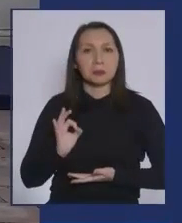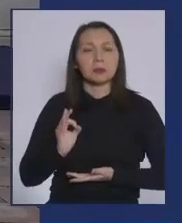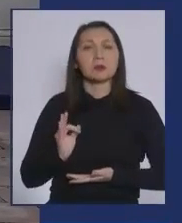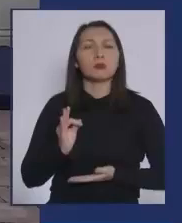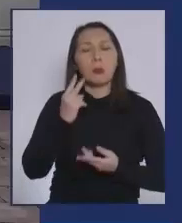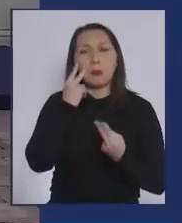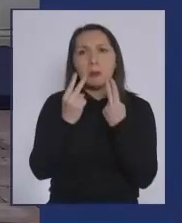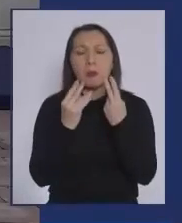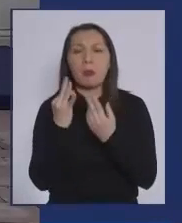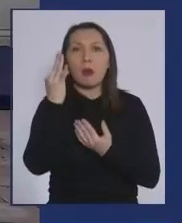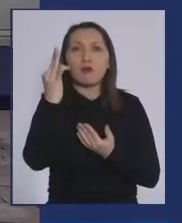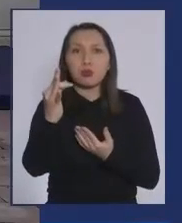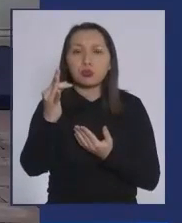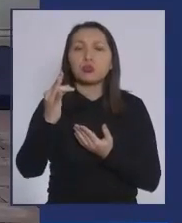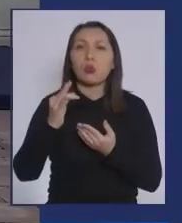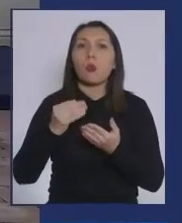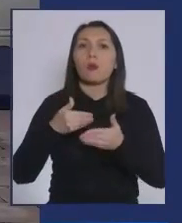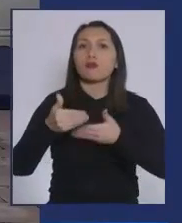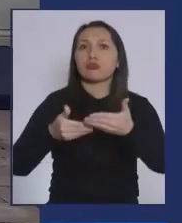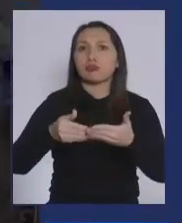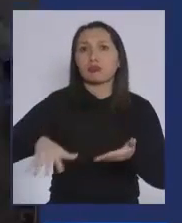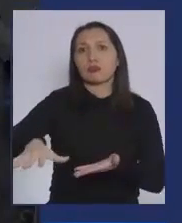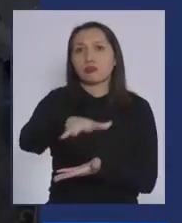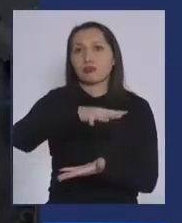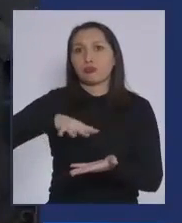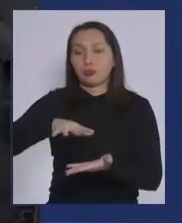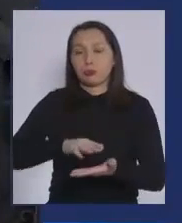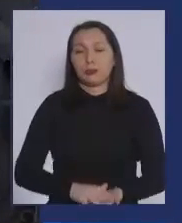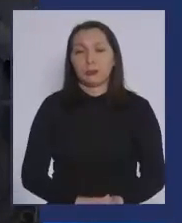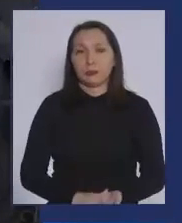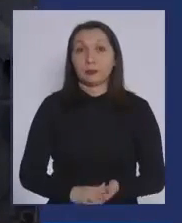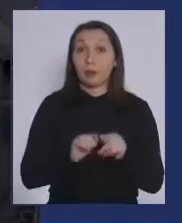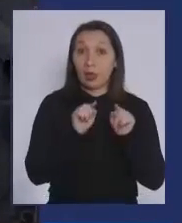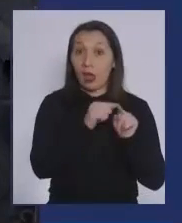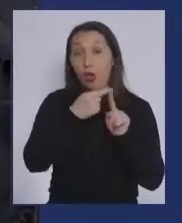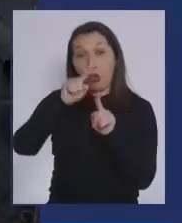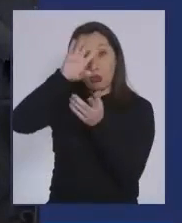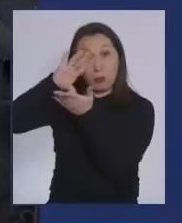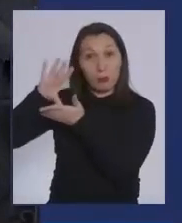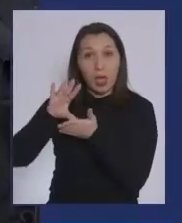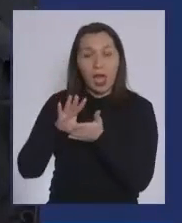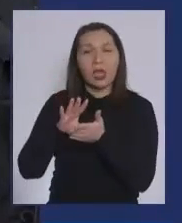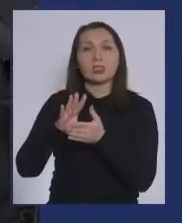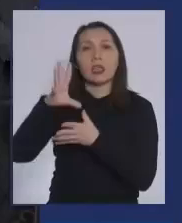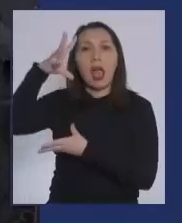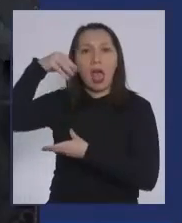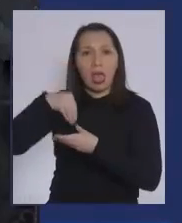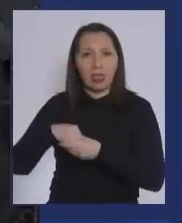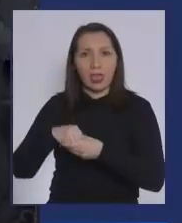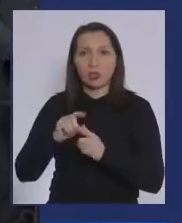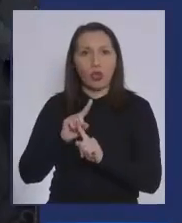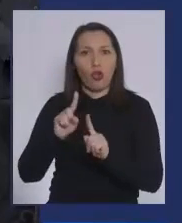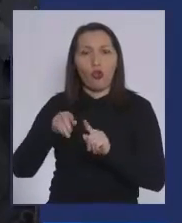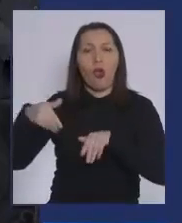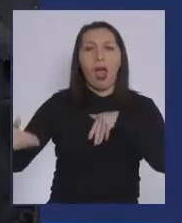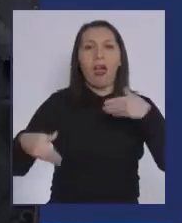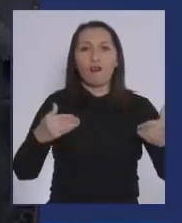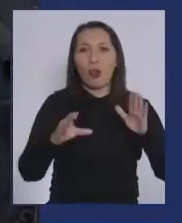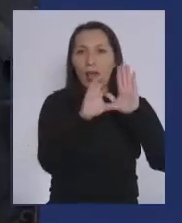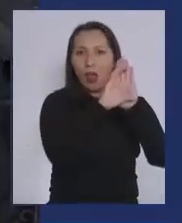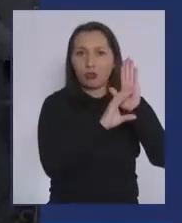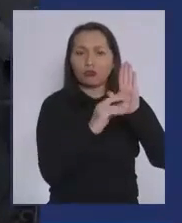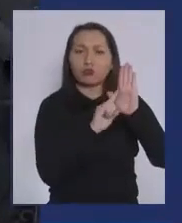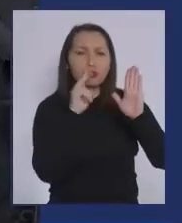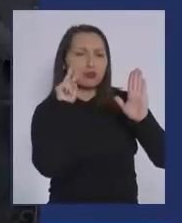proyección al devenir de los pueblos en esos países es dentro y no fuera de la constitución